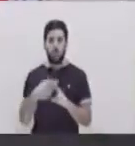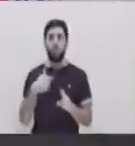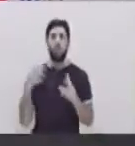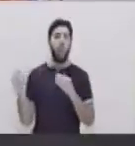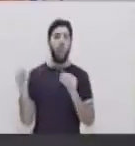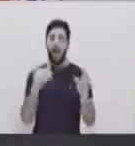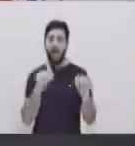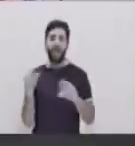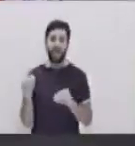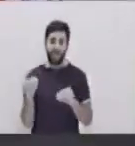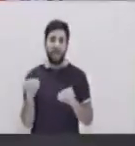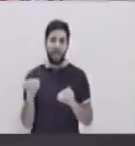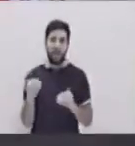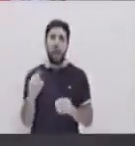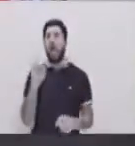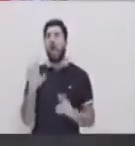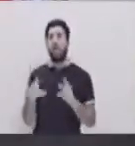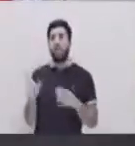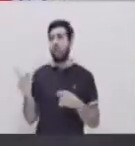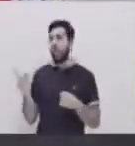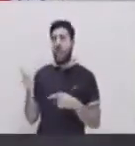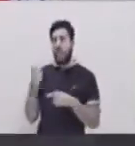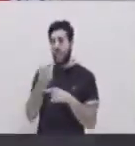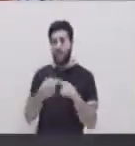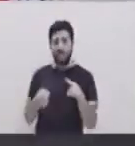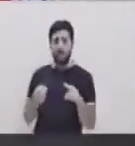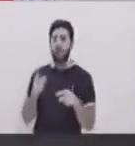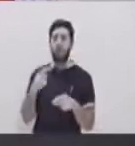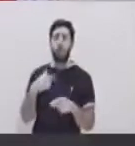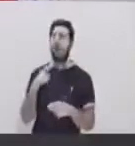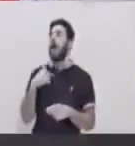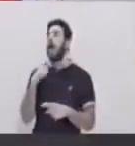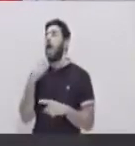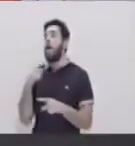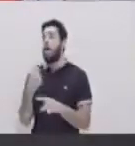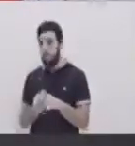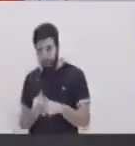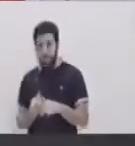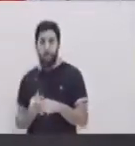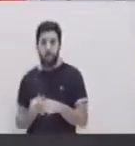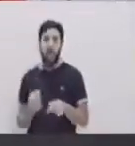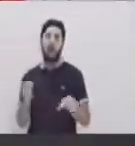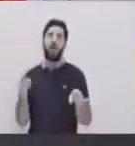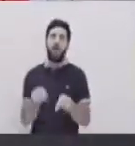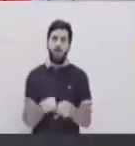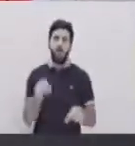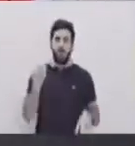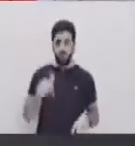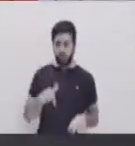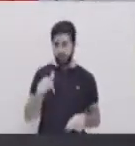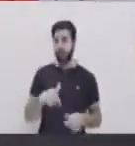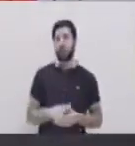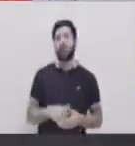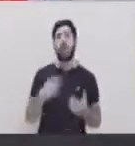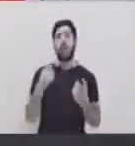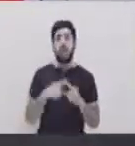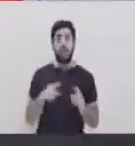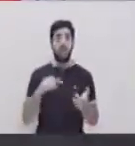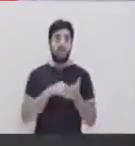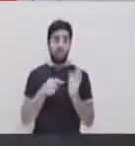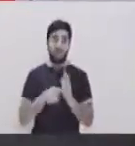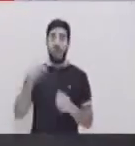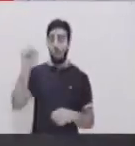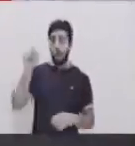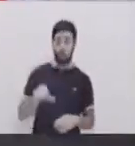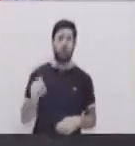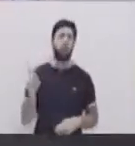te sucedió, a veces dejas las cosas a medio decir, no completas las oraciones. Esas son ese tipo de interrupciones, pero no es que sea